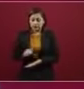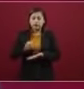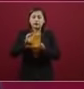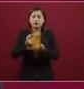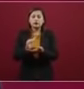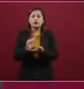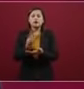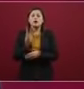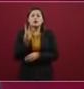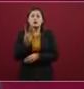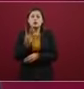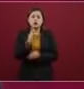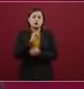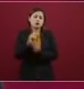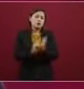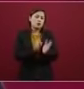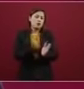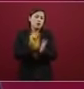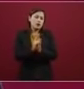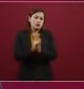cuatro iniciativas